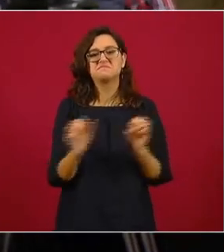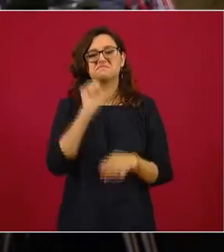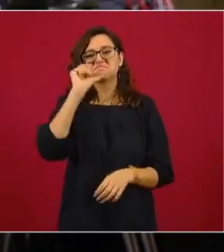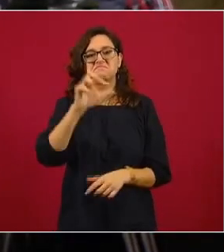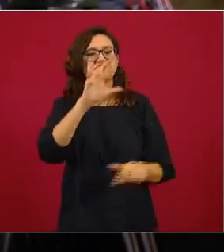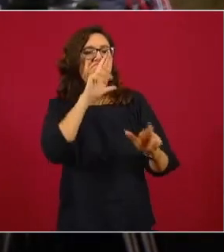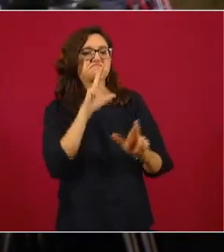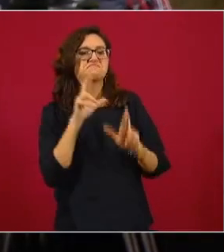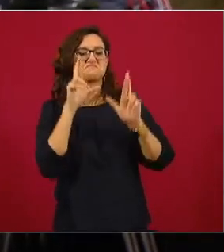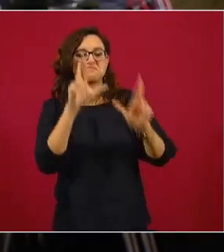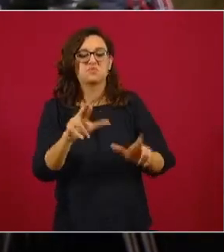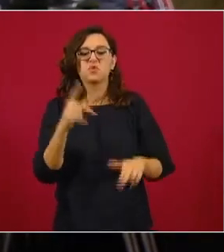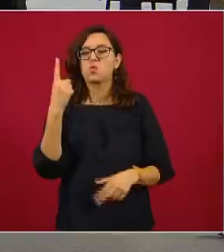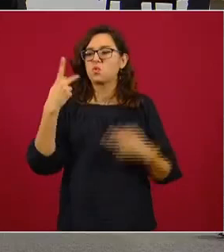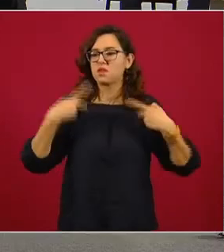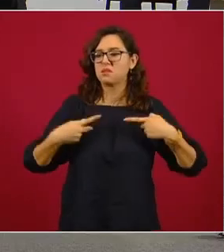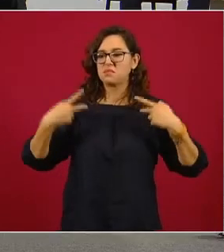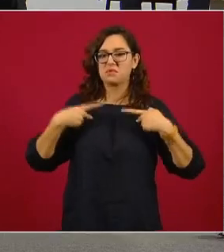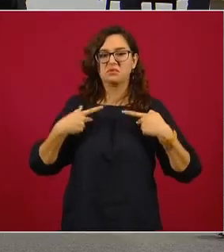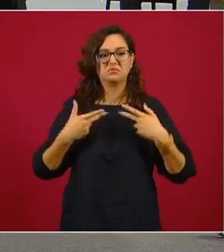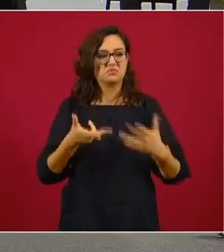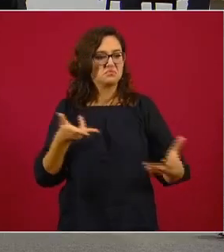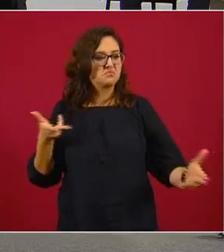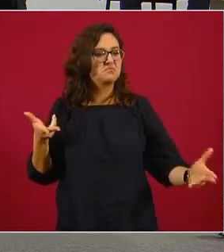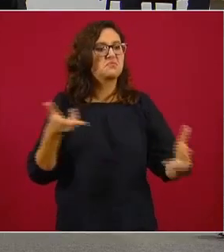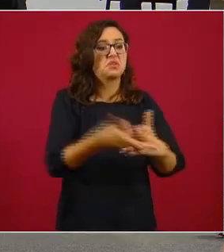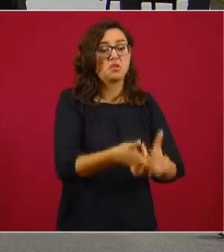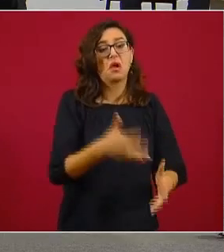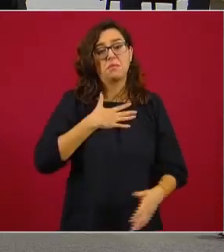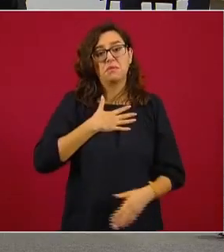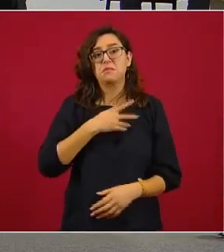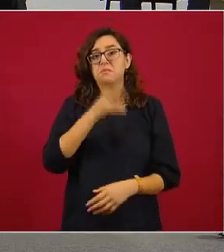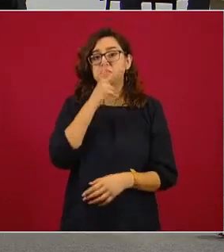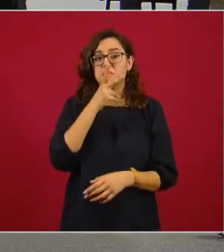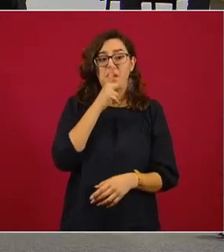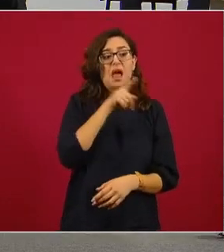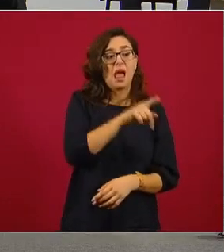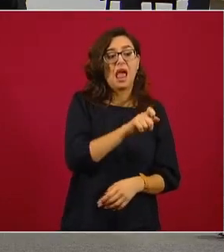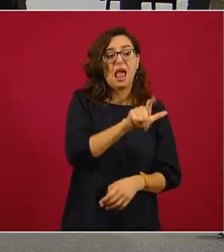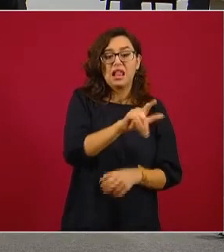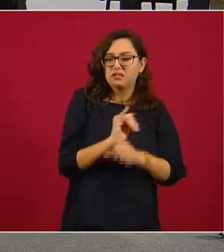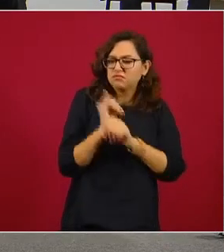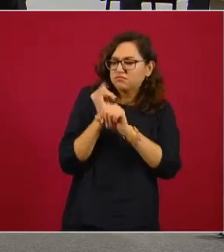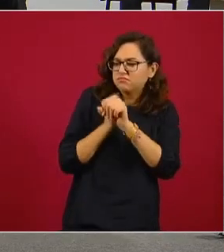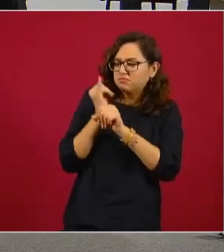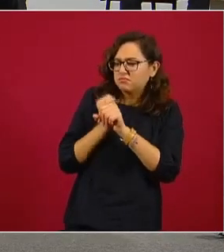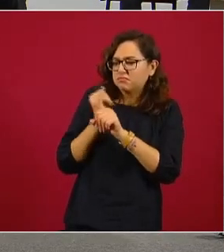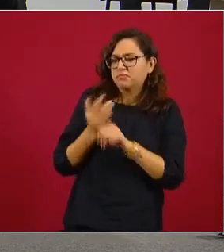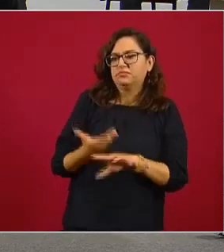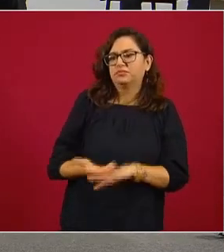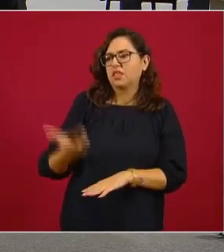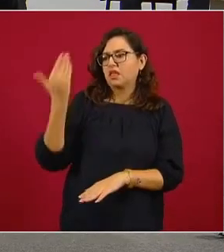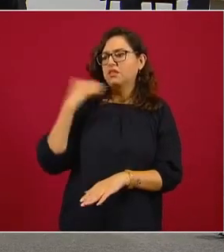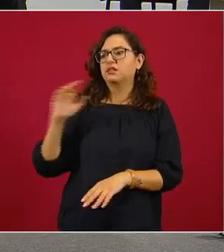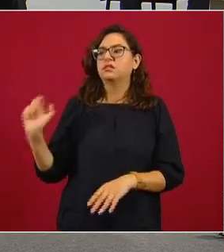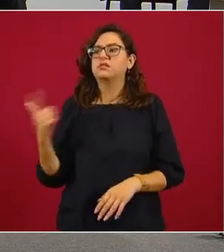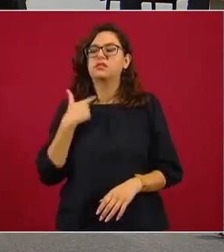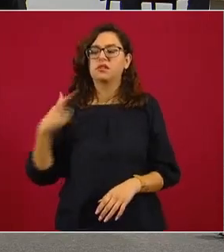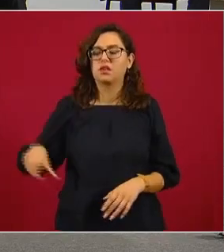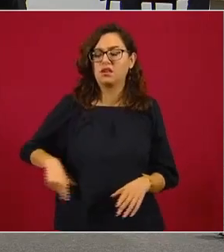justicia, porque alguien se atrevió a asesinar a un periodista, a mi papá, por investigar desvío de recursos del periodo pasado, presidente.